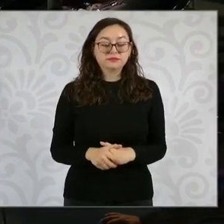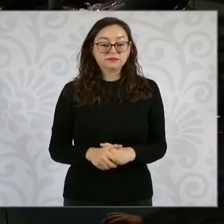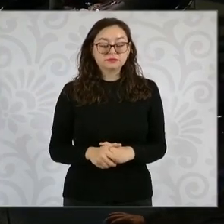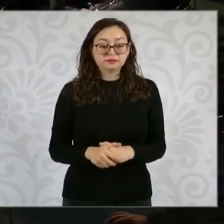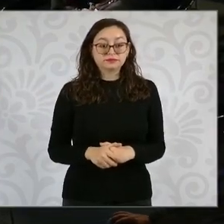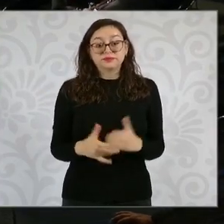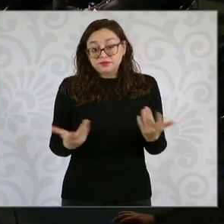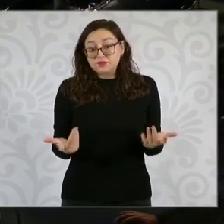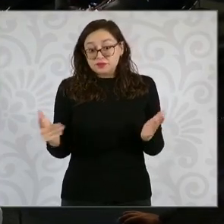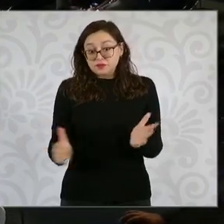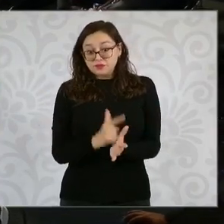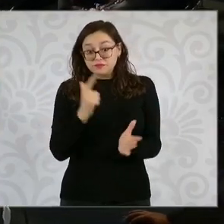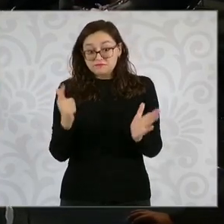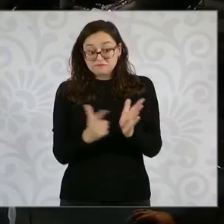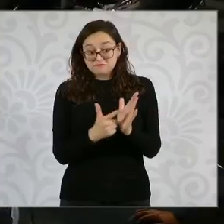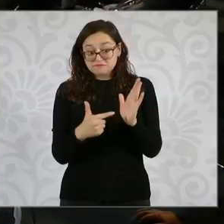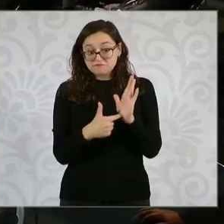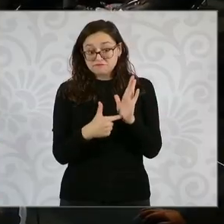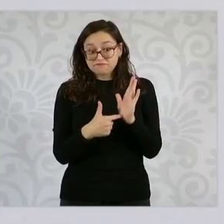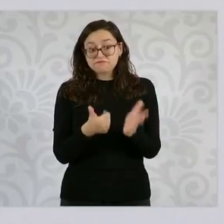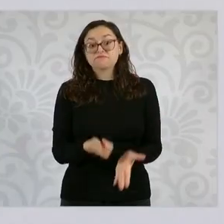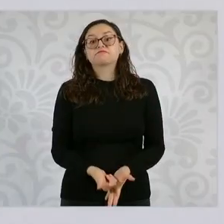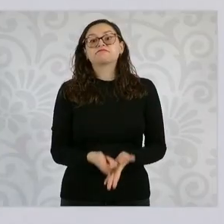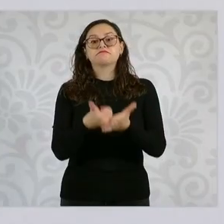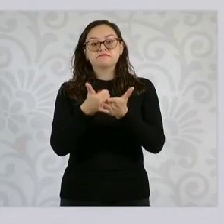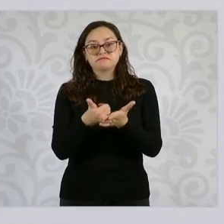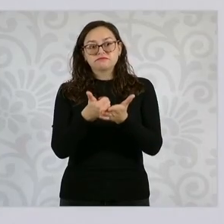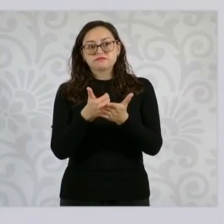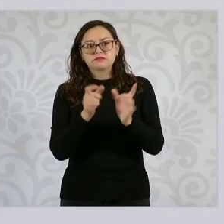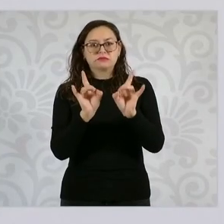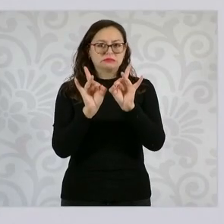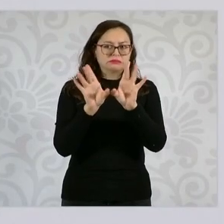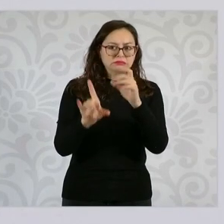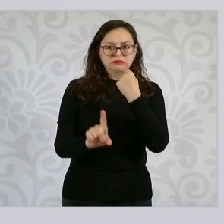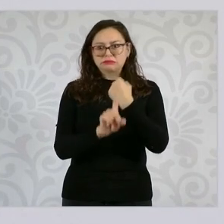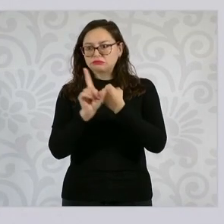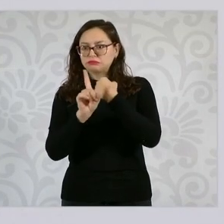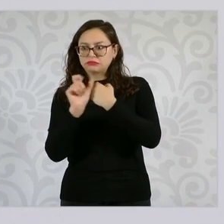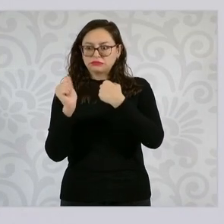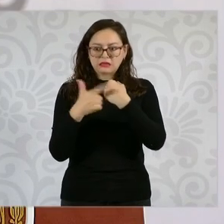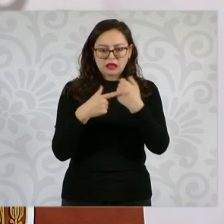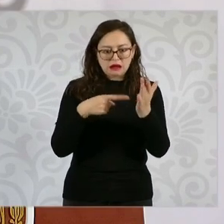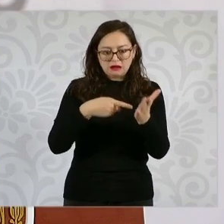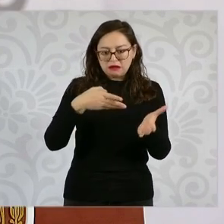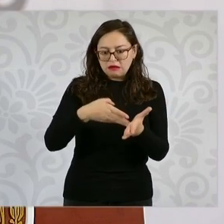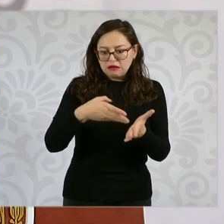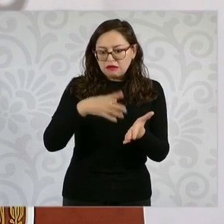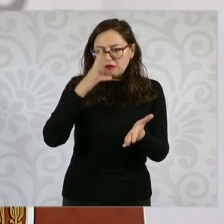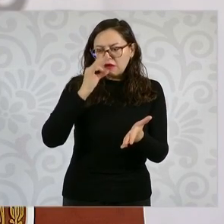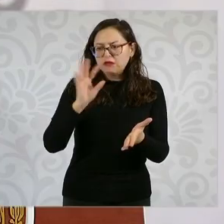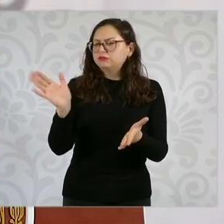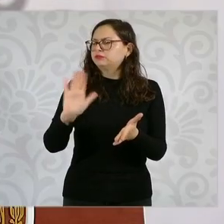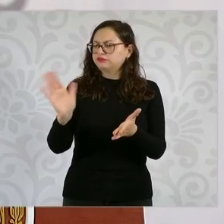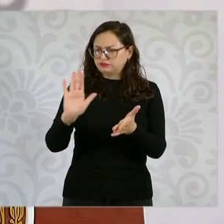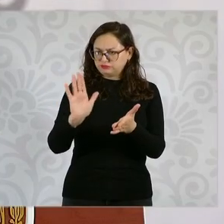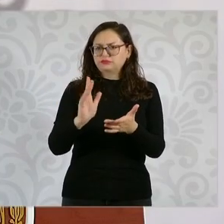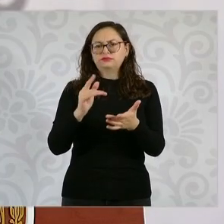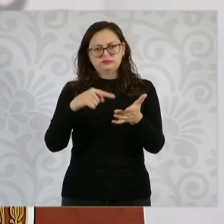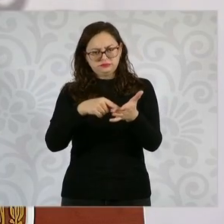Entonces, estas leyes lo que hacen pues es aterrizar cualquier problema que se presente, de tal manera que no todo quede en la